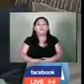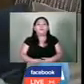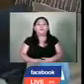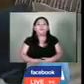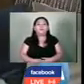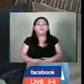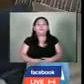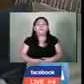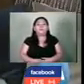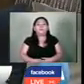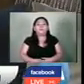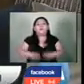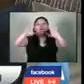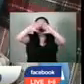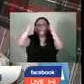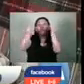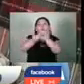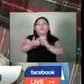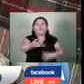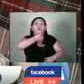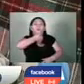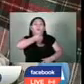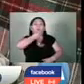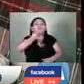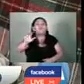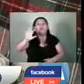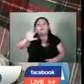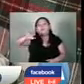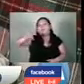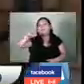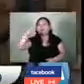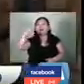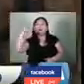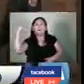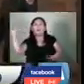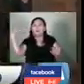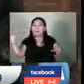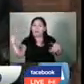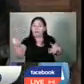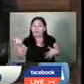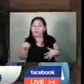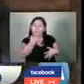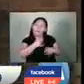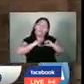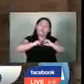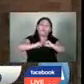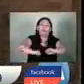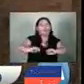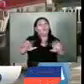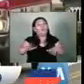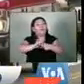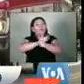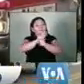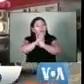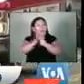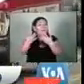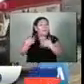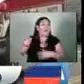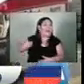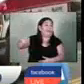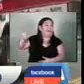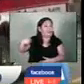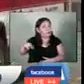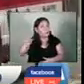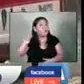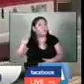En Noticias del Mundo, a 5 millones asciende la cifra de fallecidos por el COVID-19 en casi dos años de pandemia.